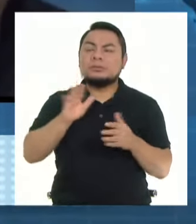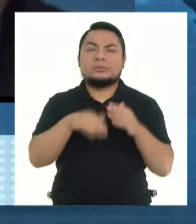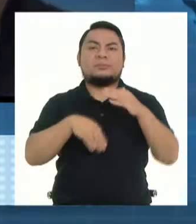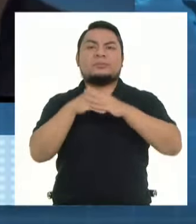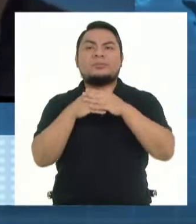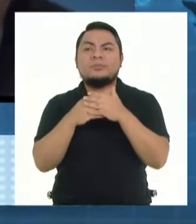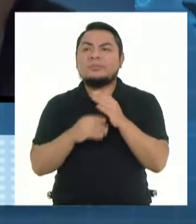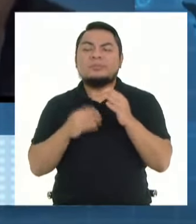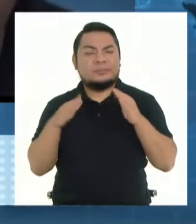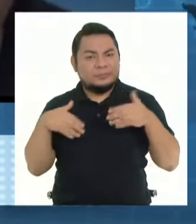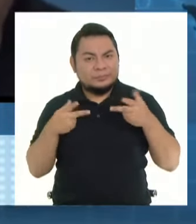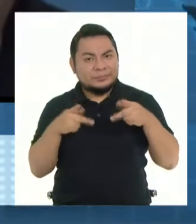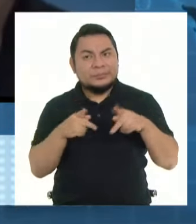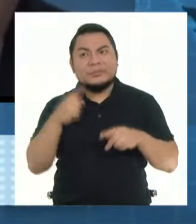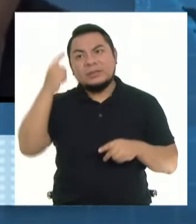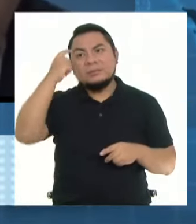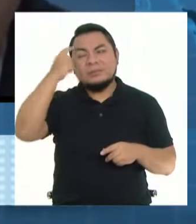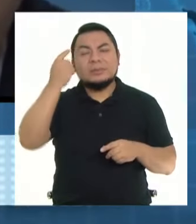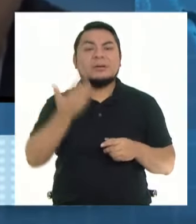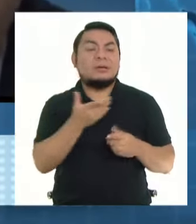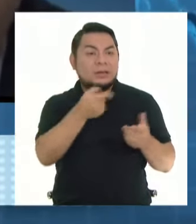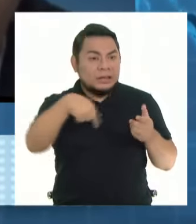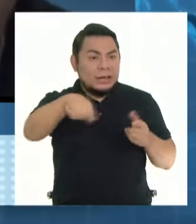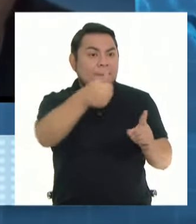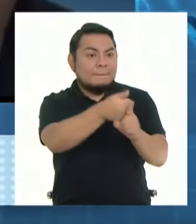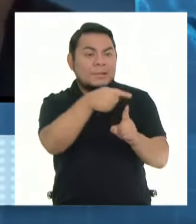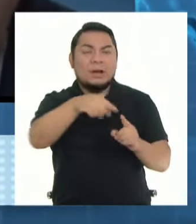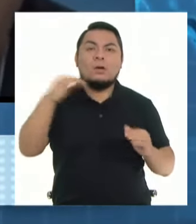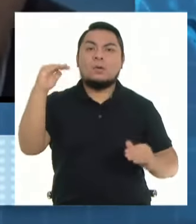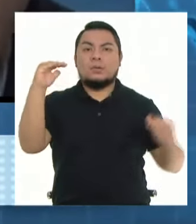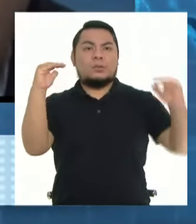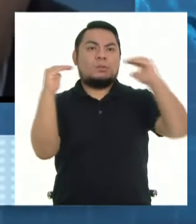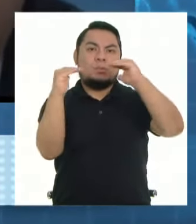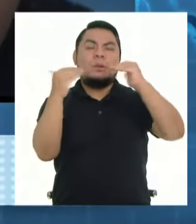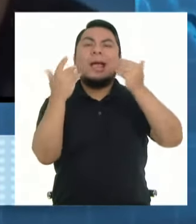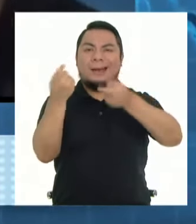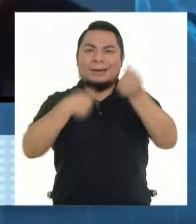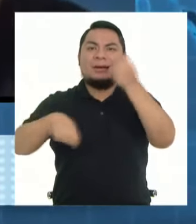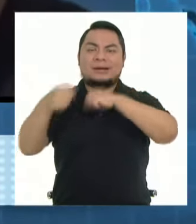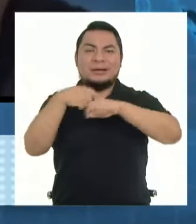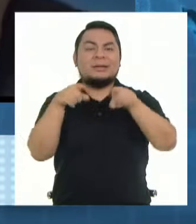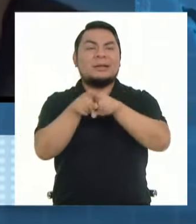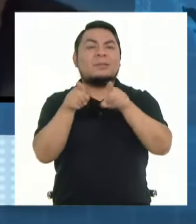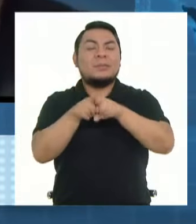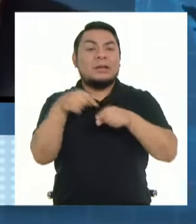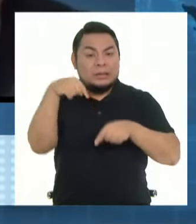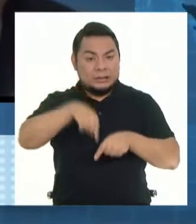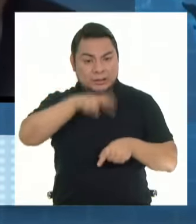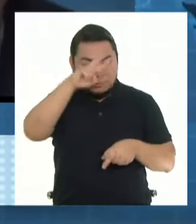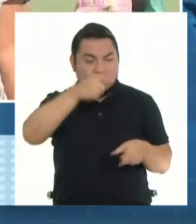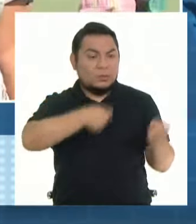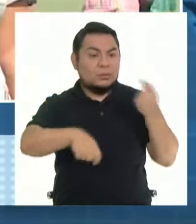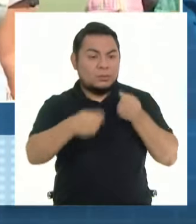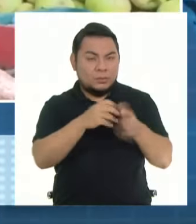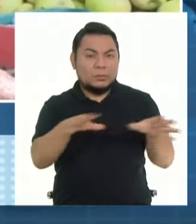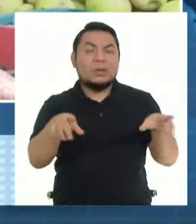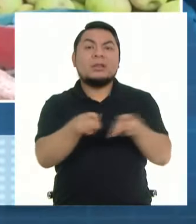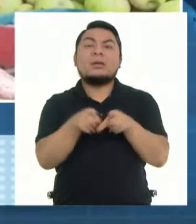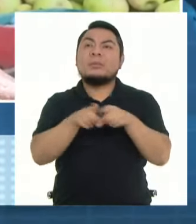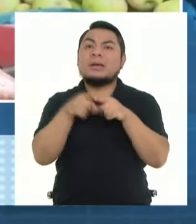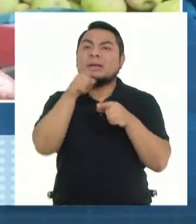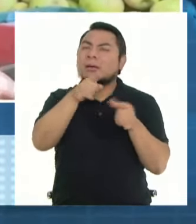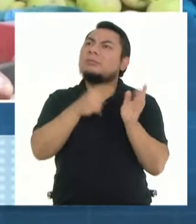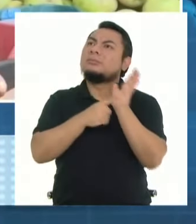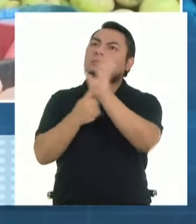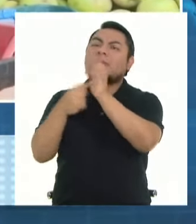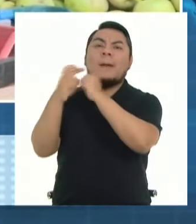máximo permitido. Pensamos que va a generar condiciones hacia el mercado interno y definitivamente debemos